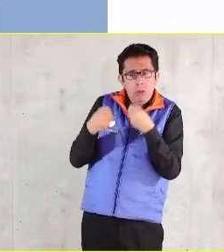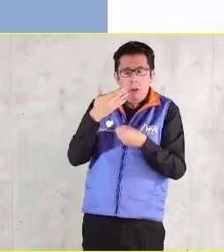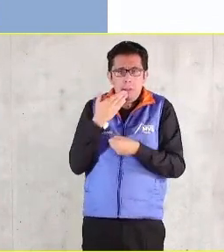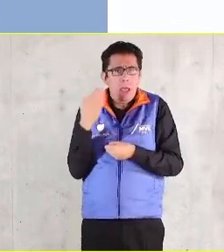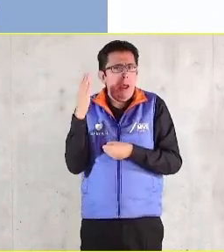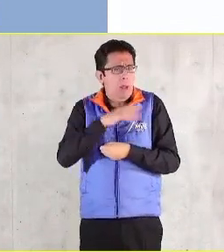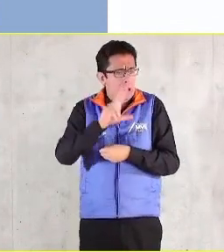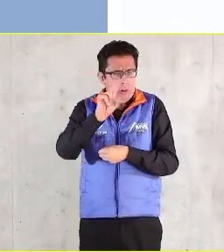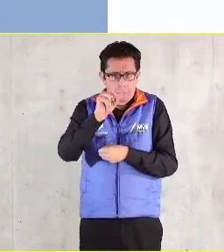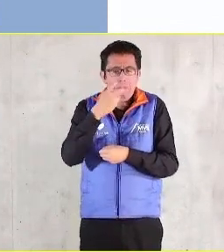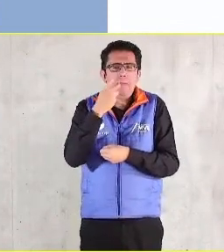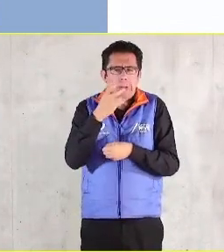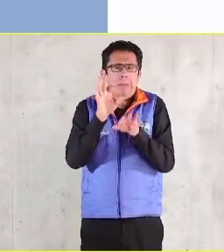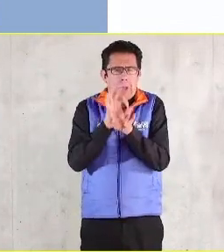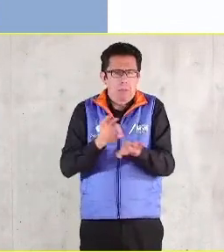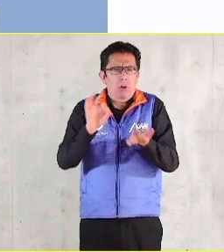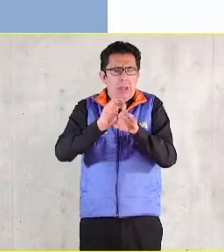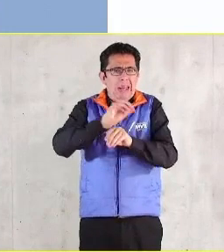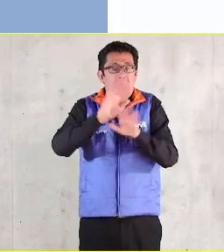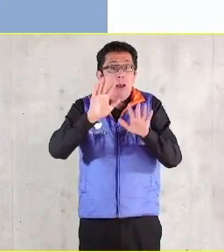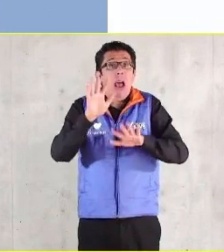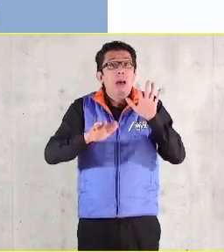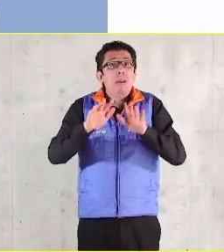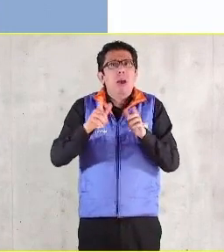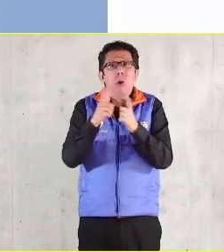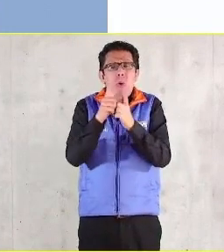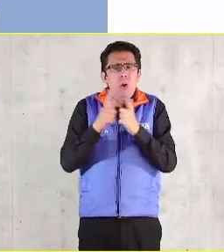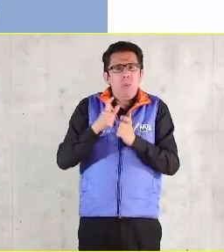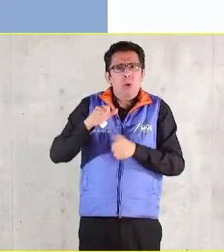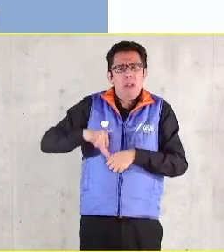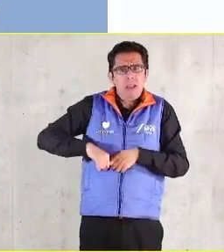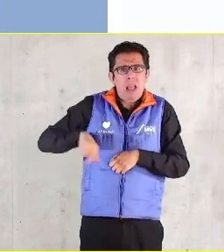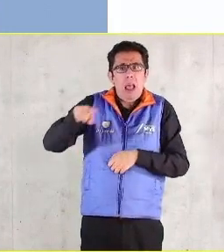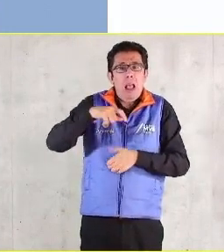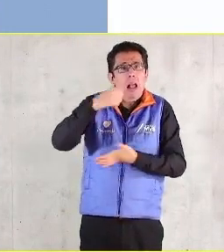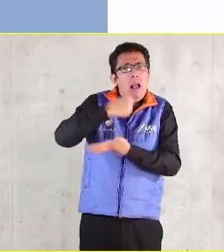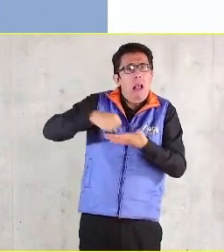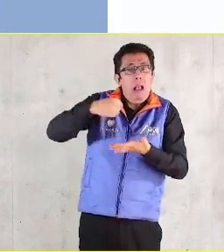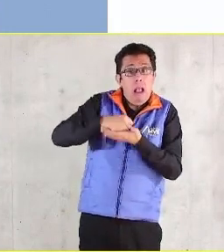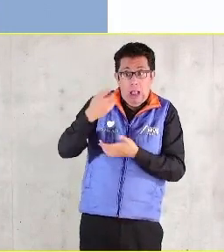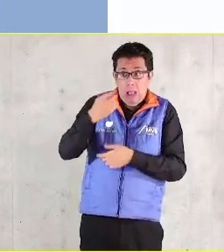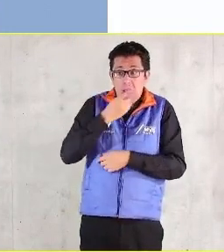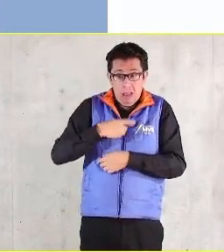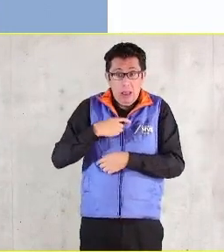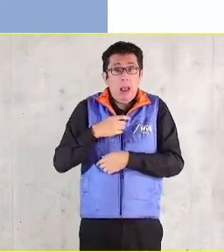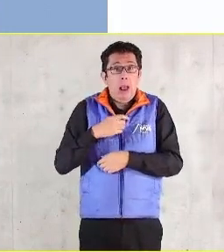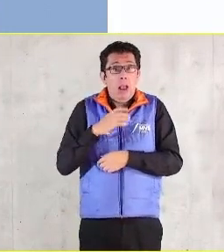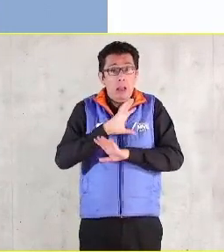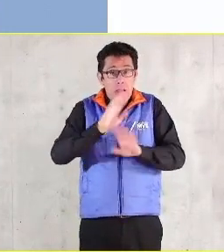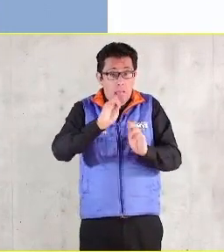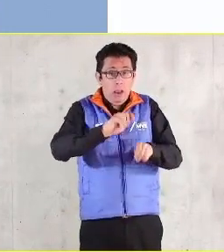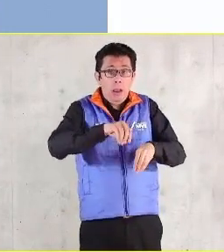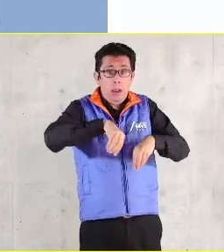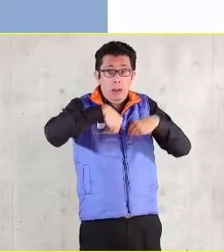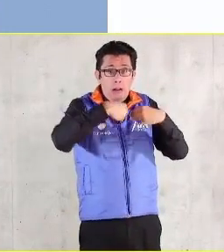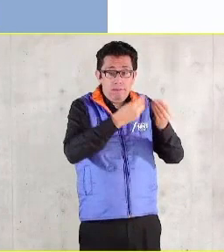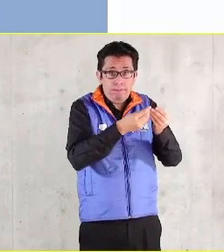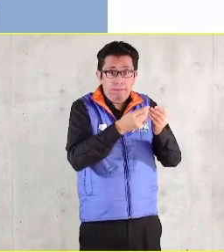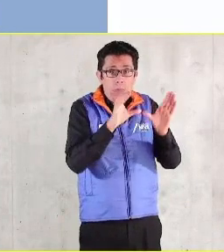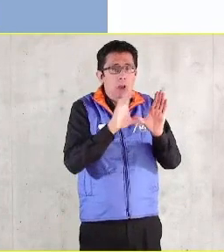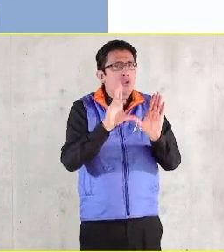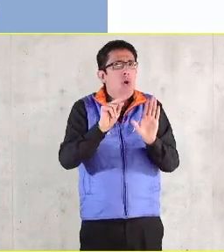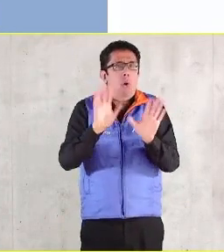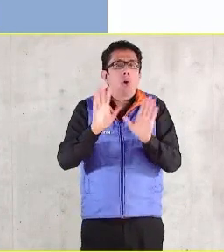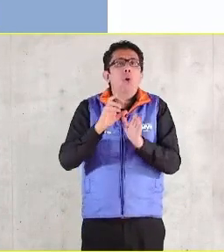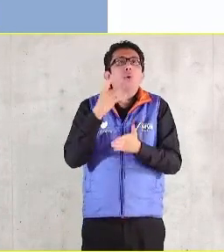importante dejarlo claro, porque muchas veces en los grupos de interés nos dicen, oye, pero estás certificando. No estamos certificando, estamos acreditando y hay una revisión a